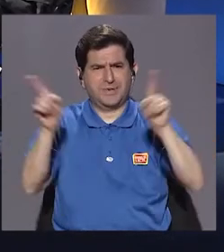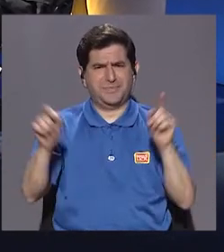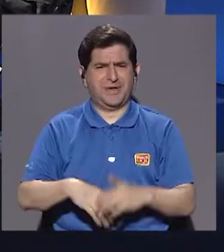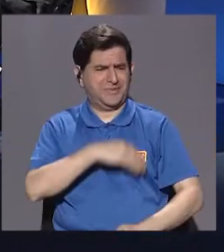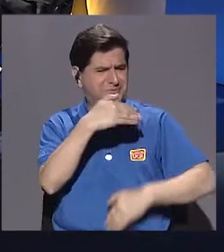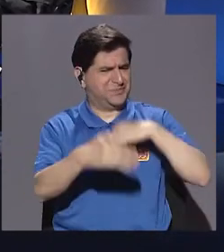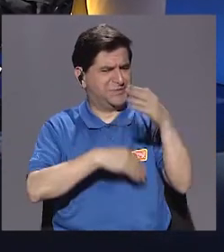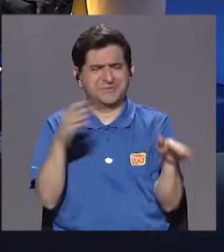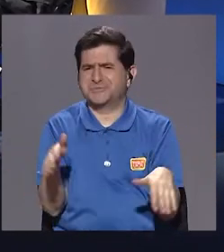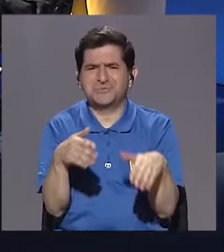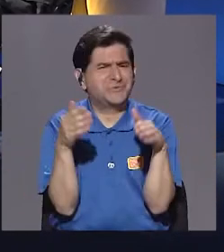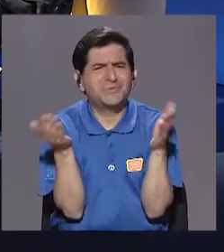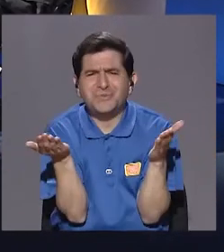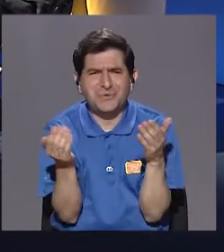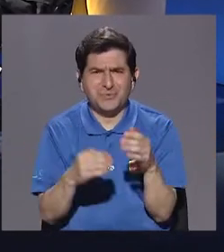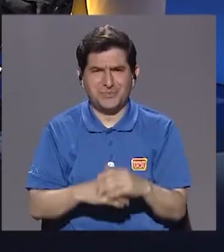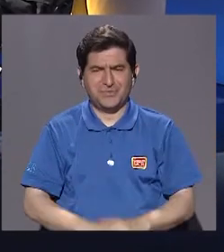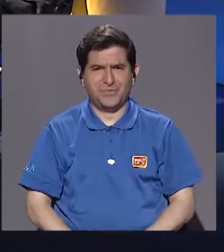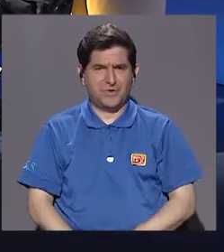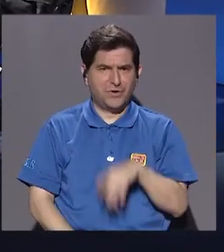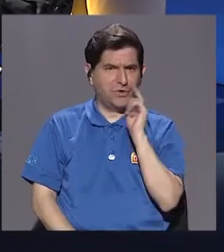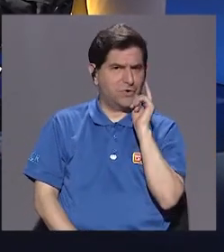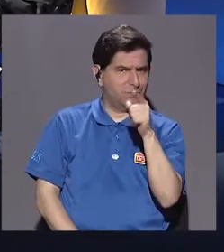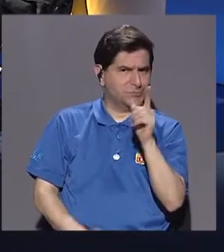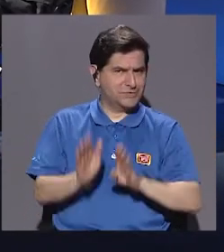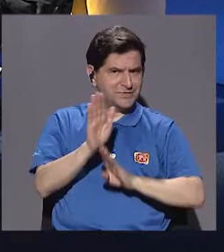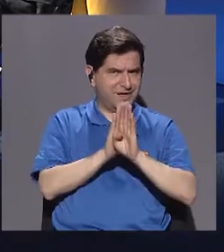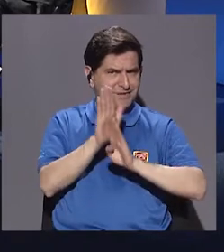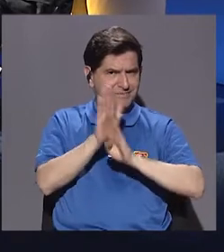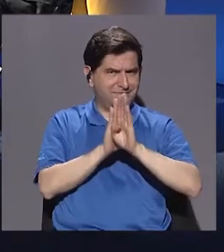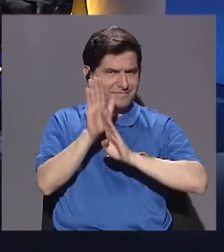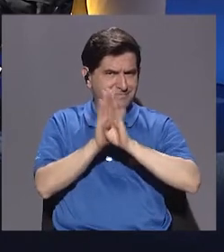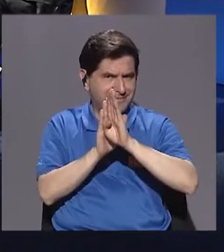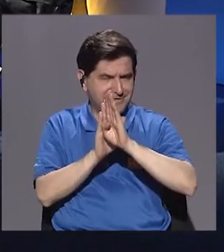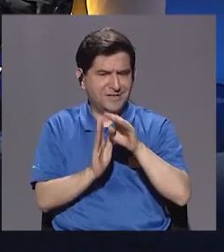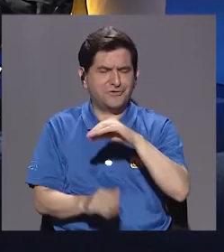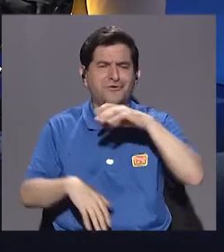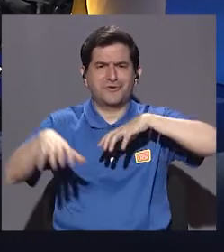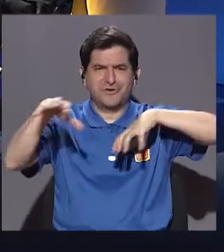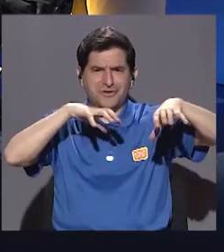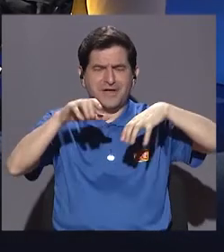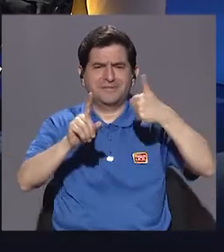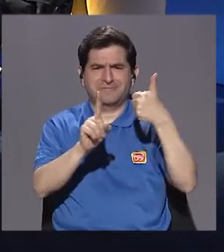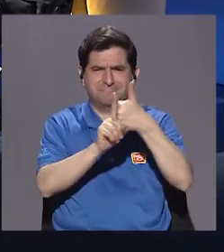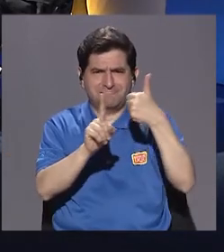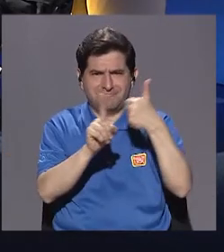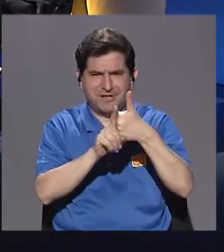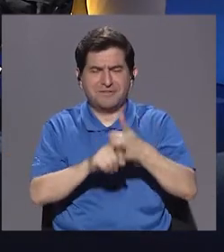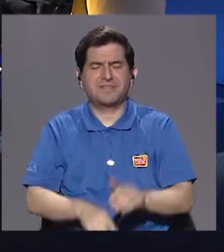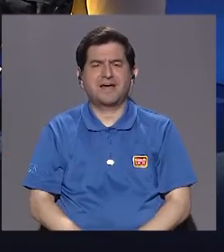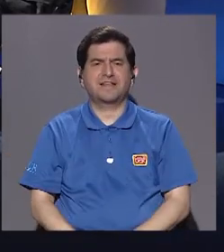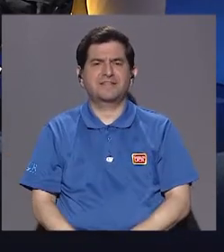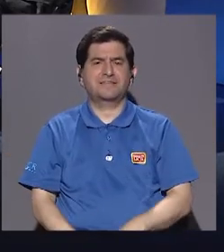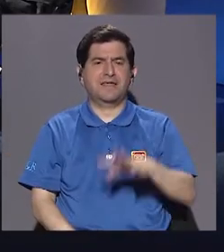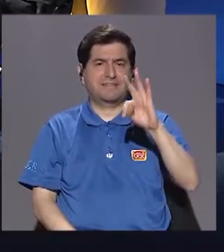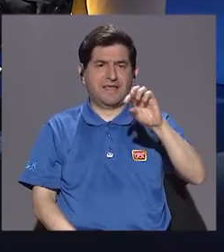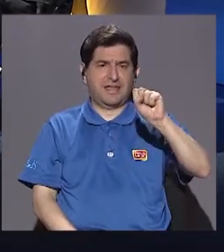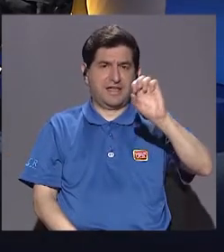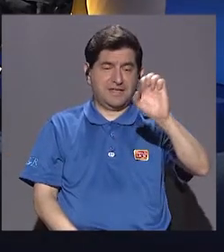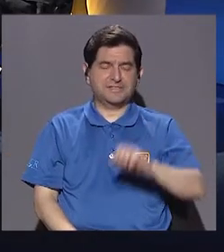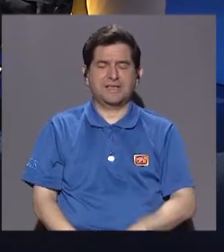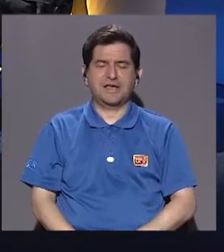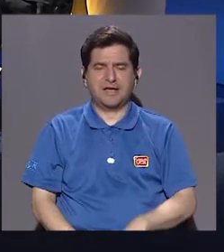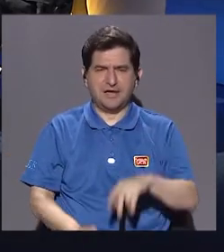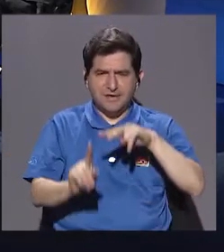cómo es este proceso ustedes en el desarrollo y en la actividad propia del tribunal por el financiamiento